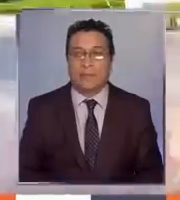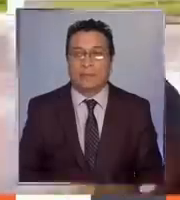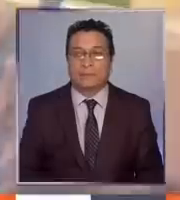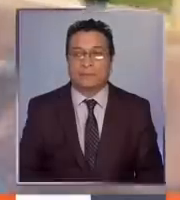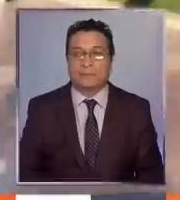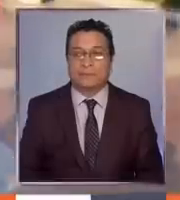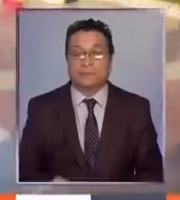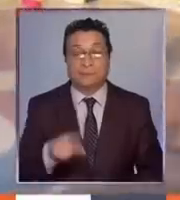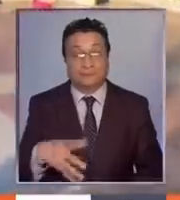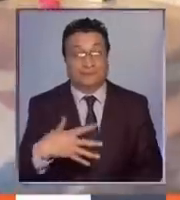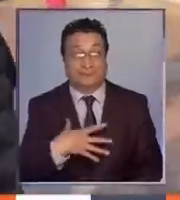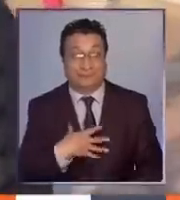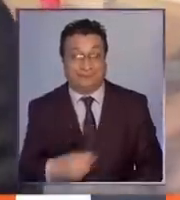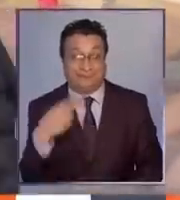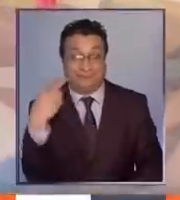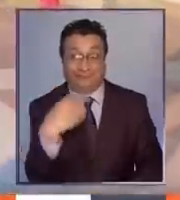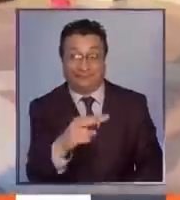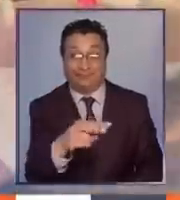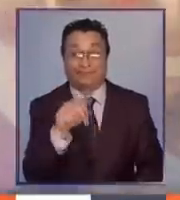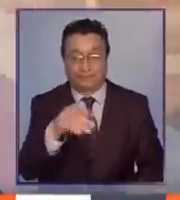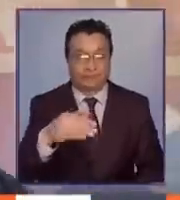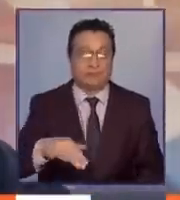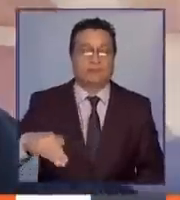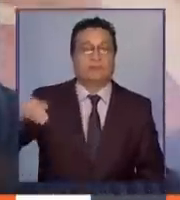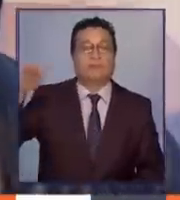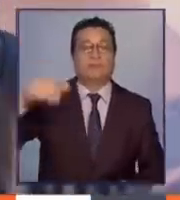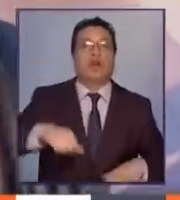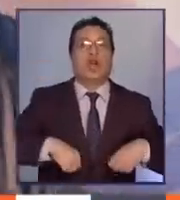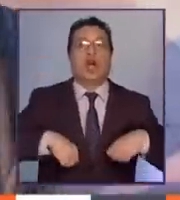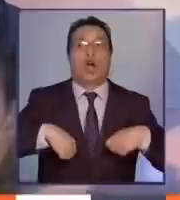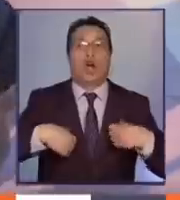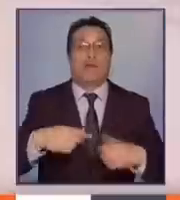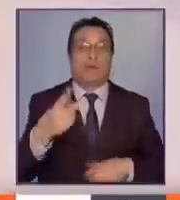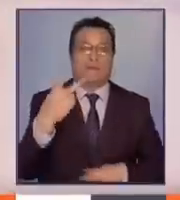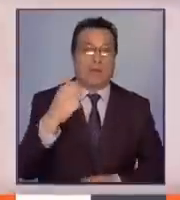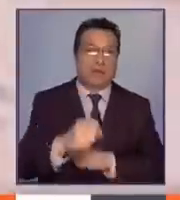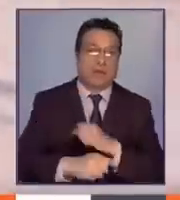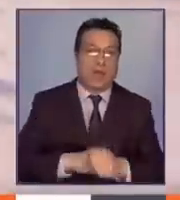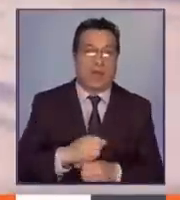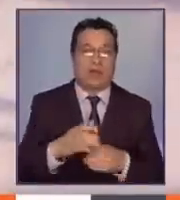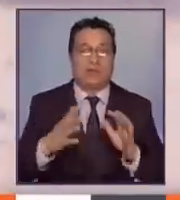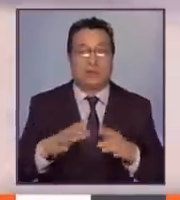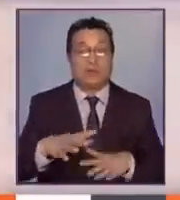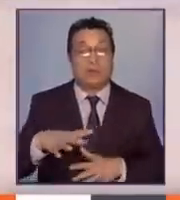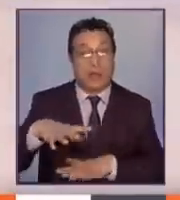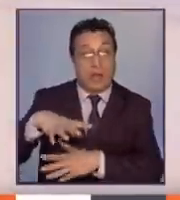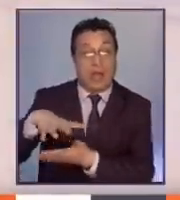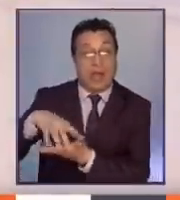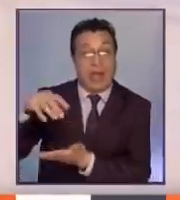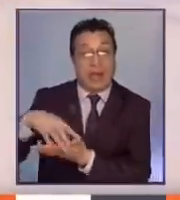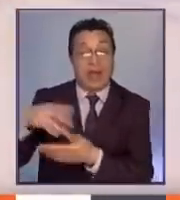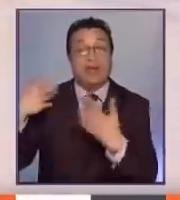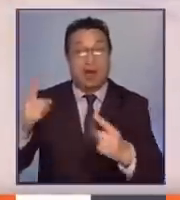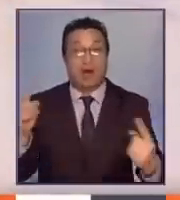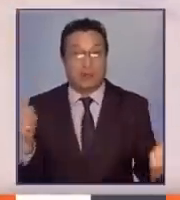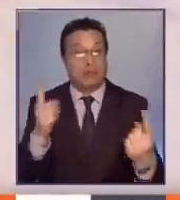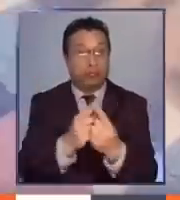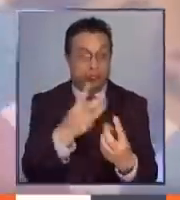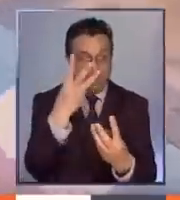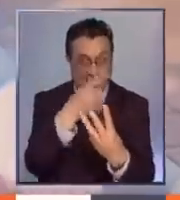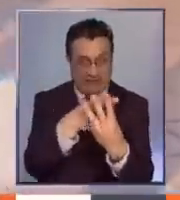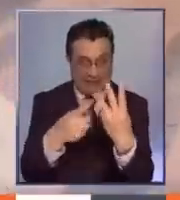Hoy los hijos de Alexis son adolescentes y hasta 20añeros. En Arica nos juntamos con 3 de